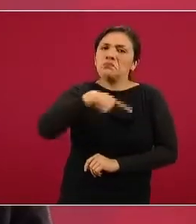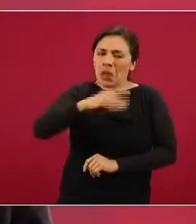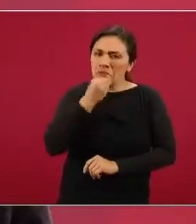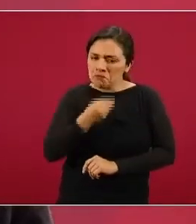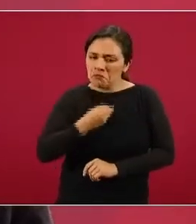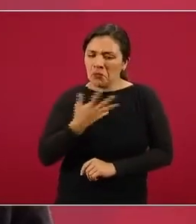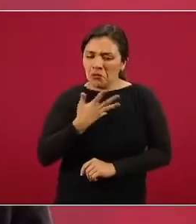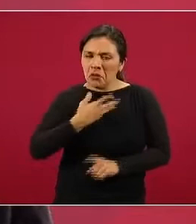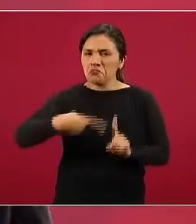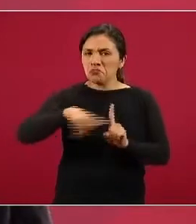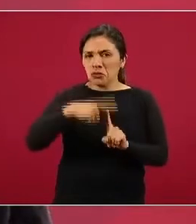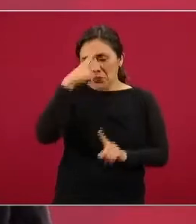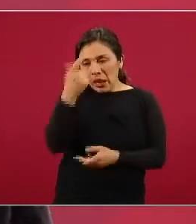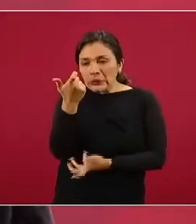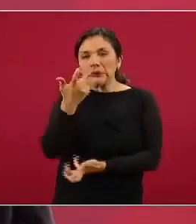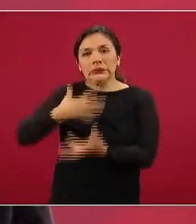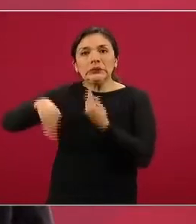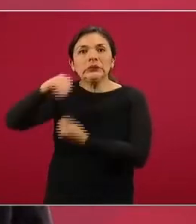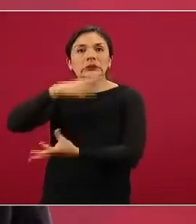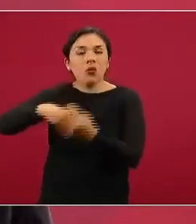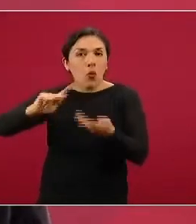mundo en reactivar su economía.